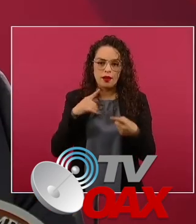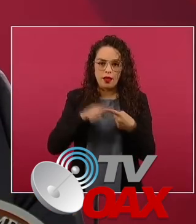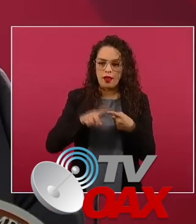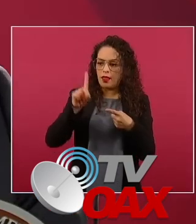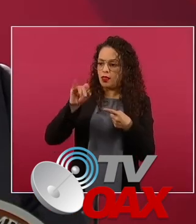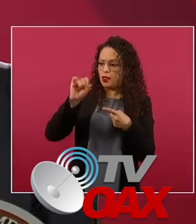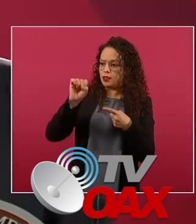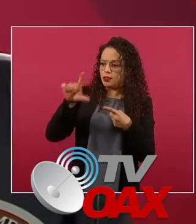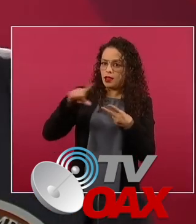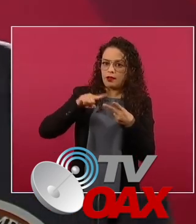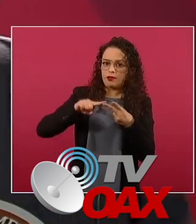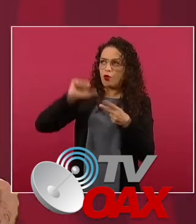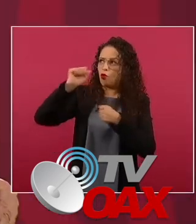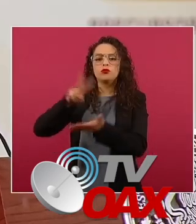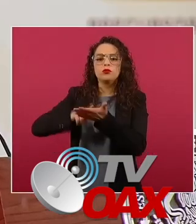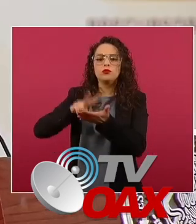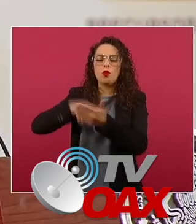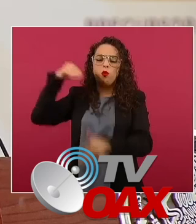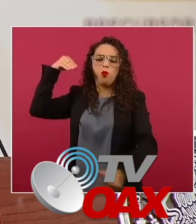porque